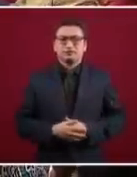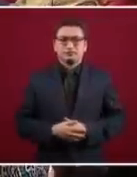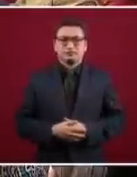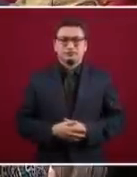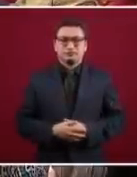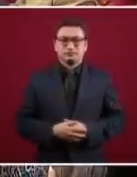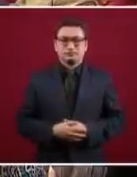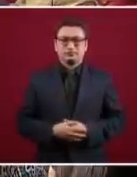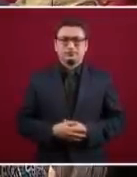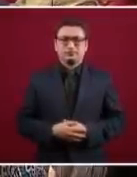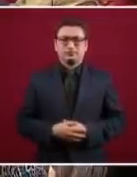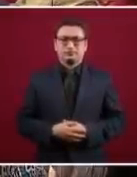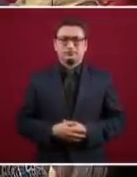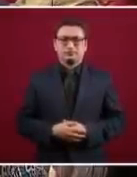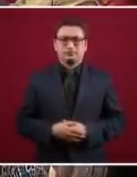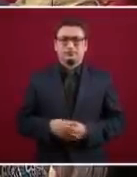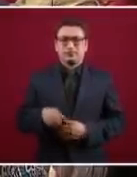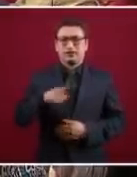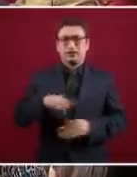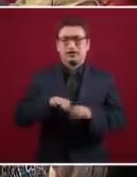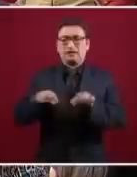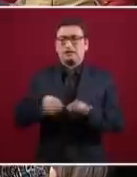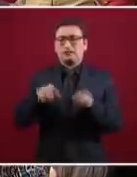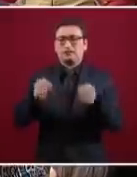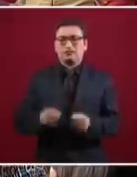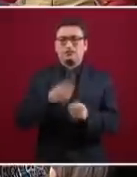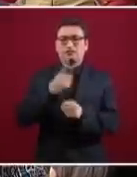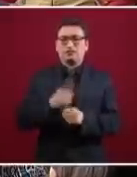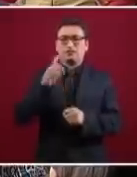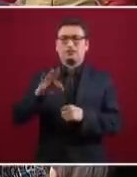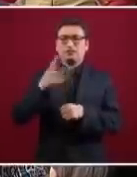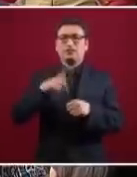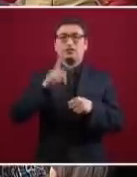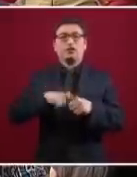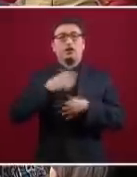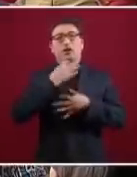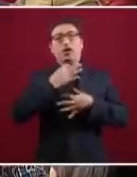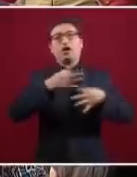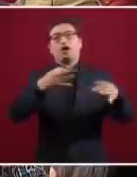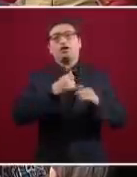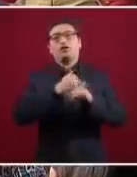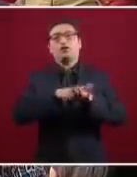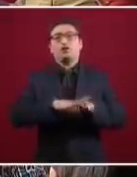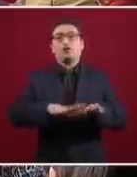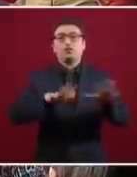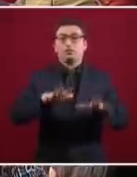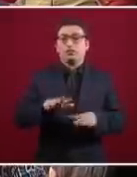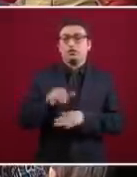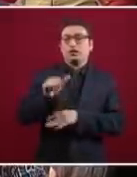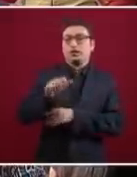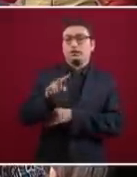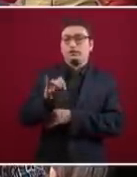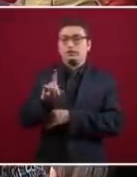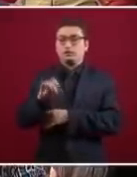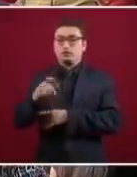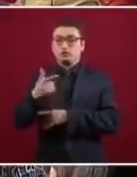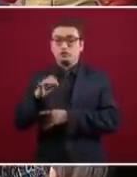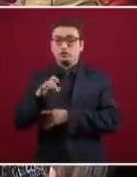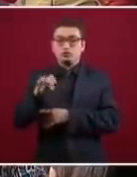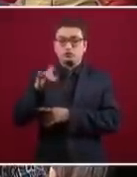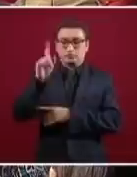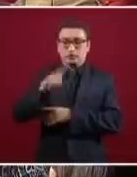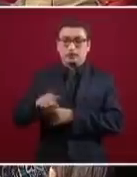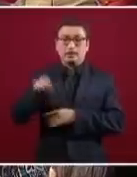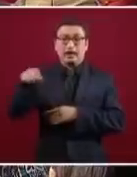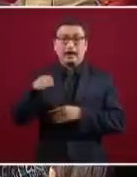integrantes del gabinete de seguridad federal informaron que ovidio guzmán se le